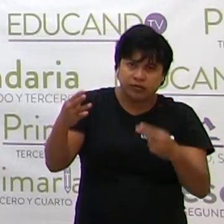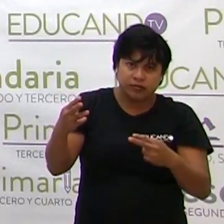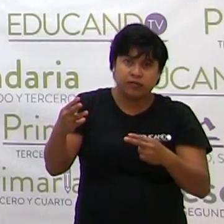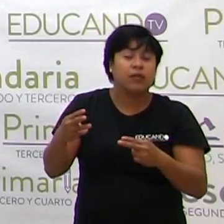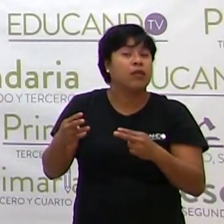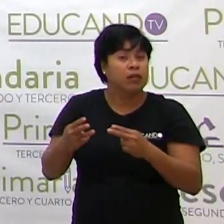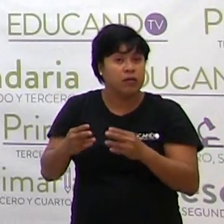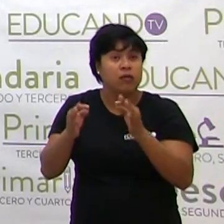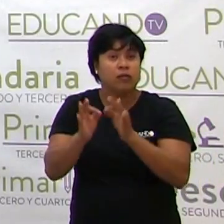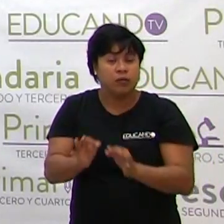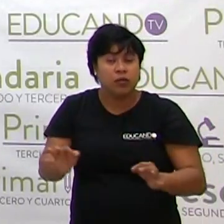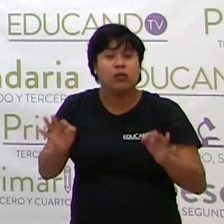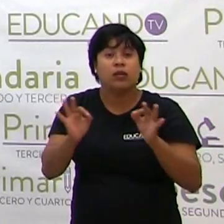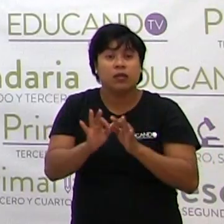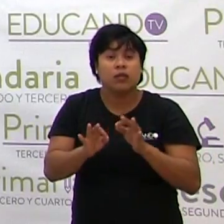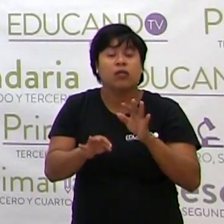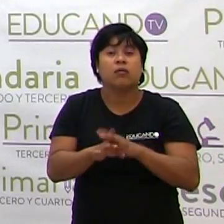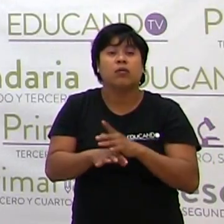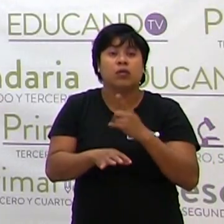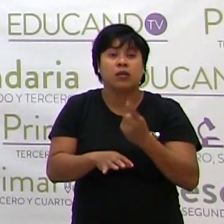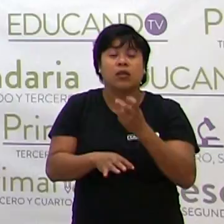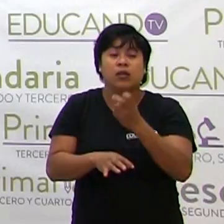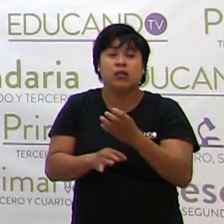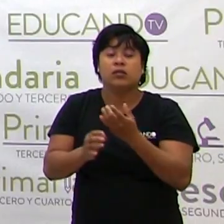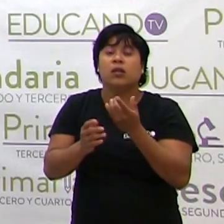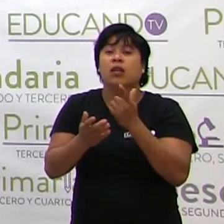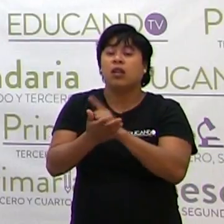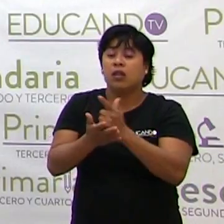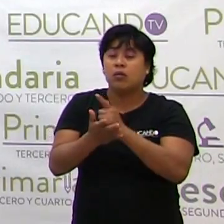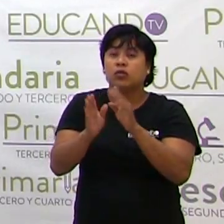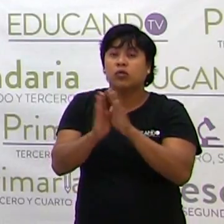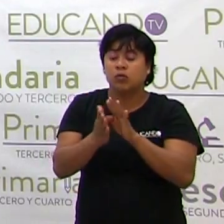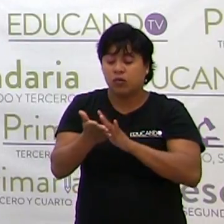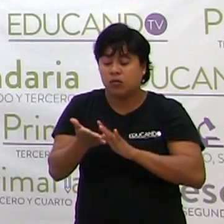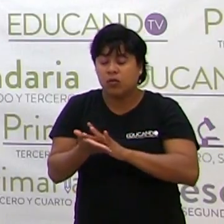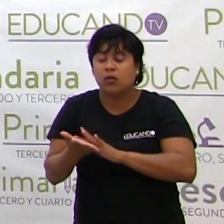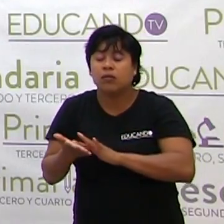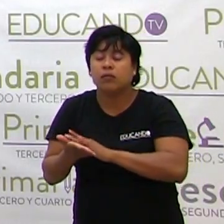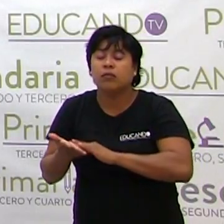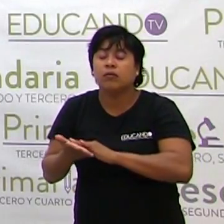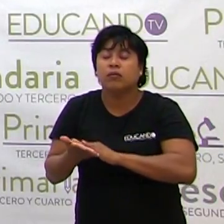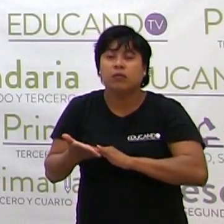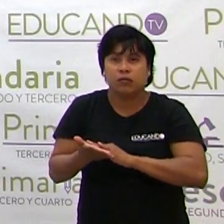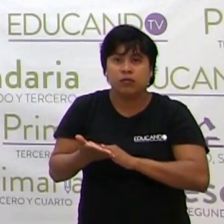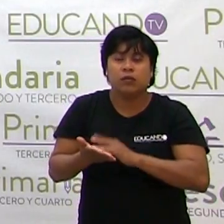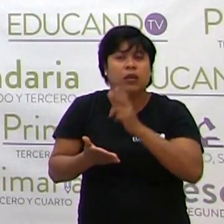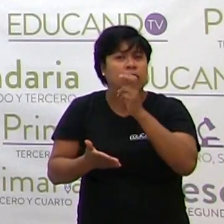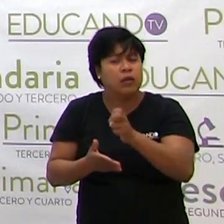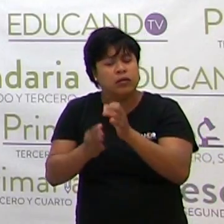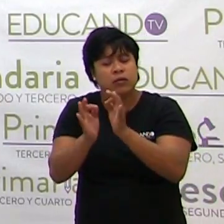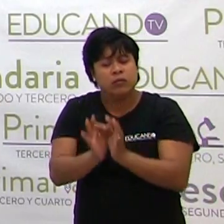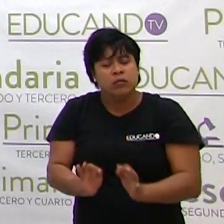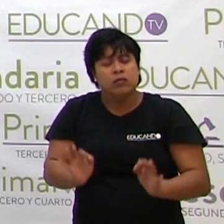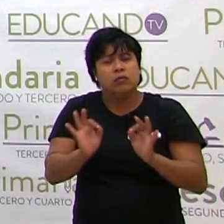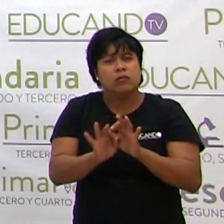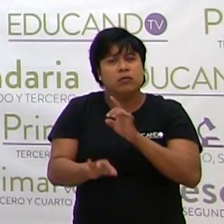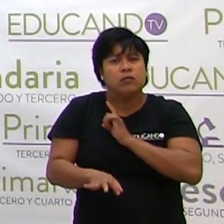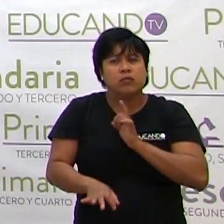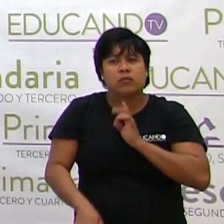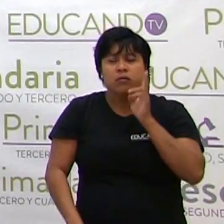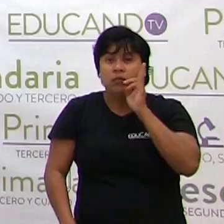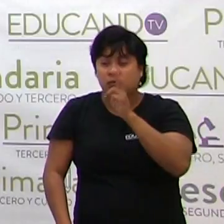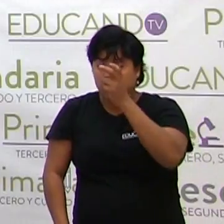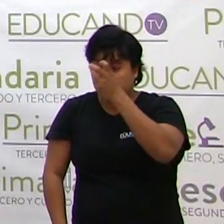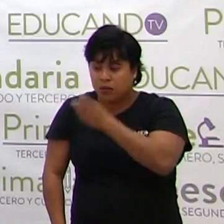Muy importante porque en los libros de braille es muy importante reconocer que estos